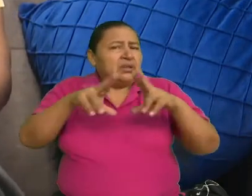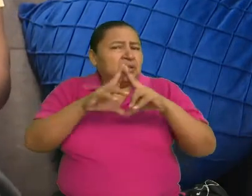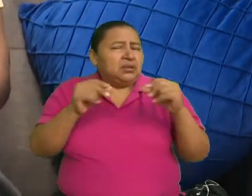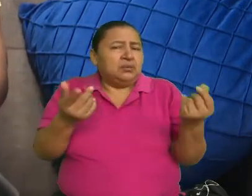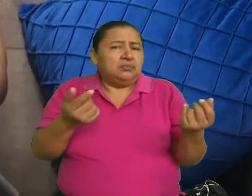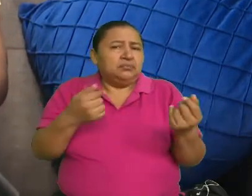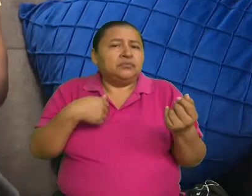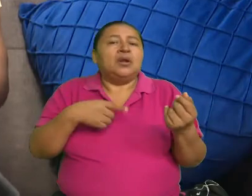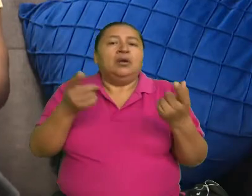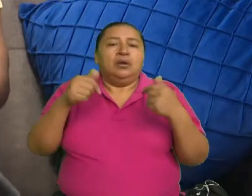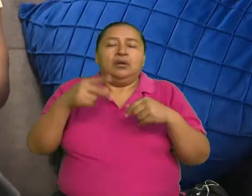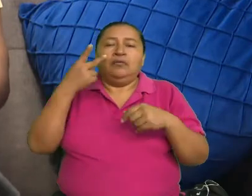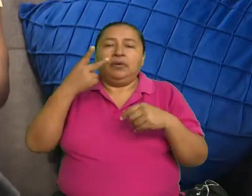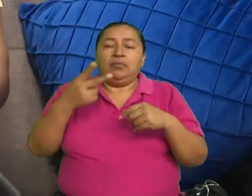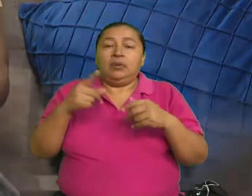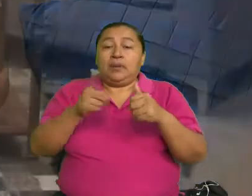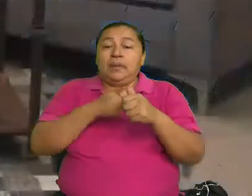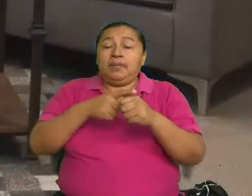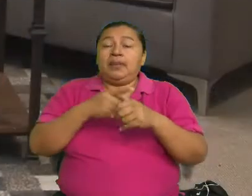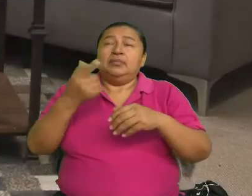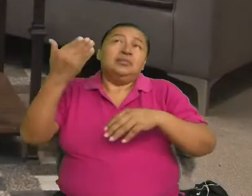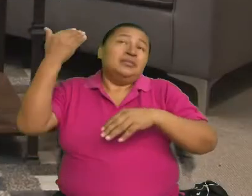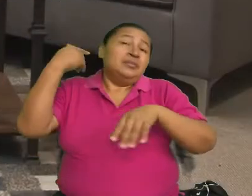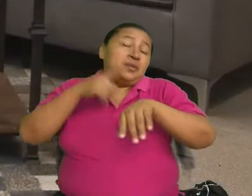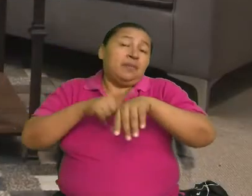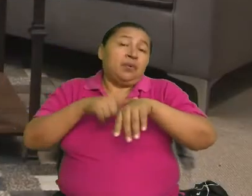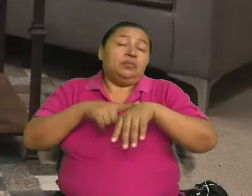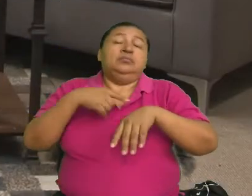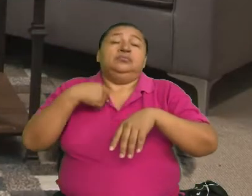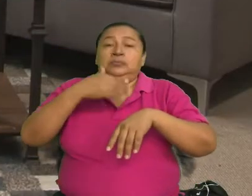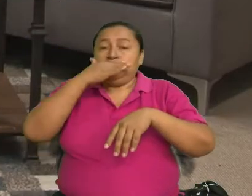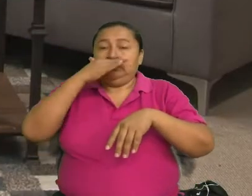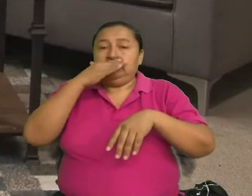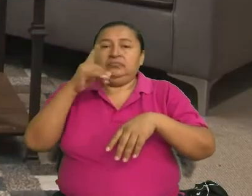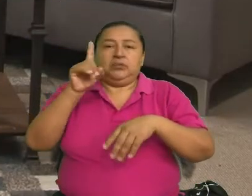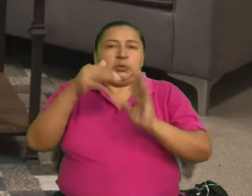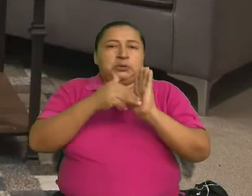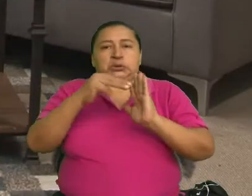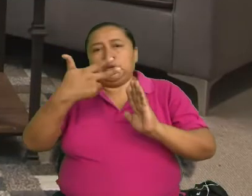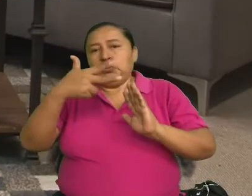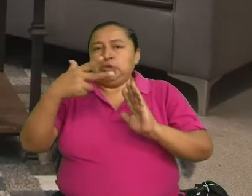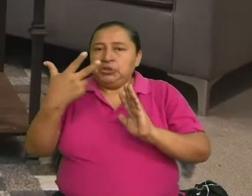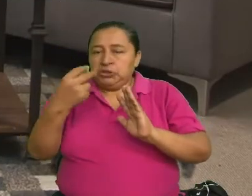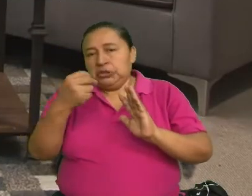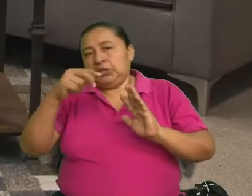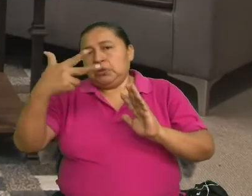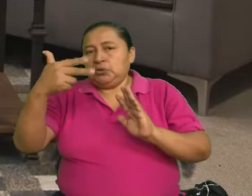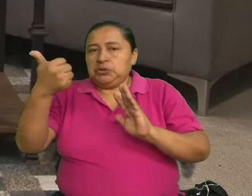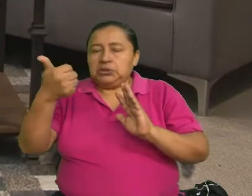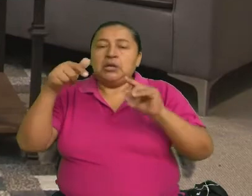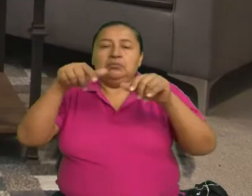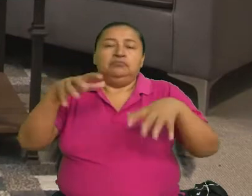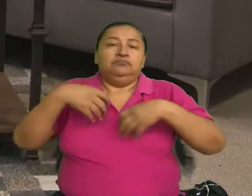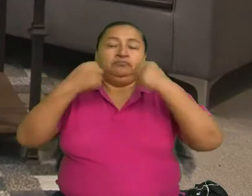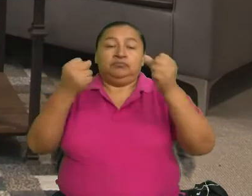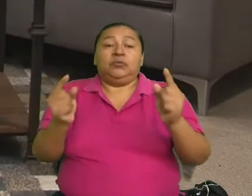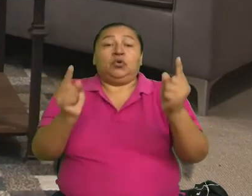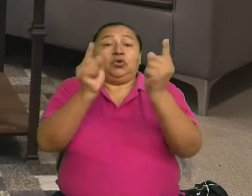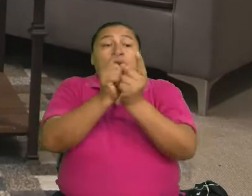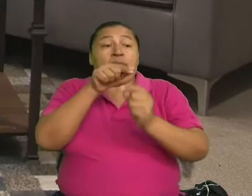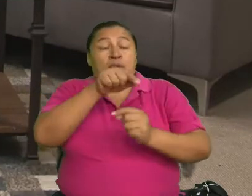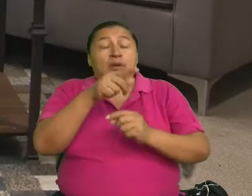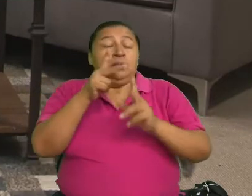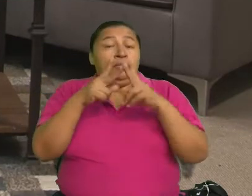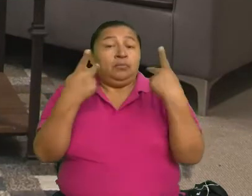lo vemos ahora. En la primera etapa de la revolución se dio un rescate importantísimo porque fue un encuentro, podría decir yo, entre el pueblo y